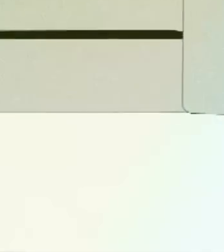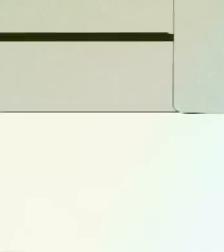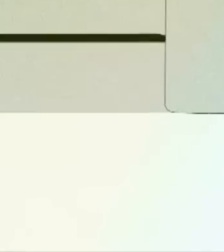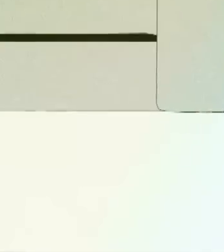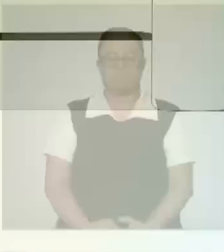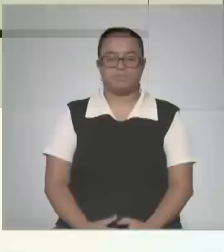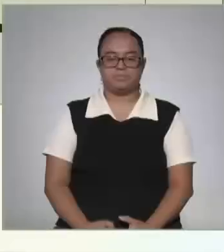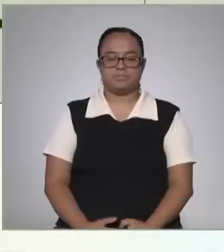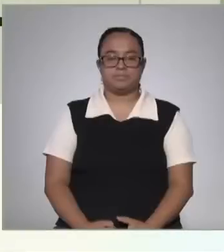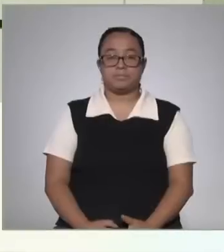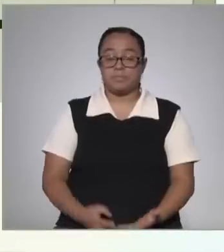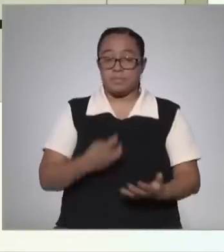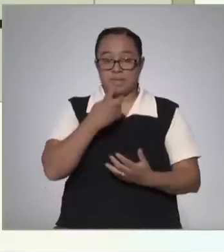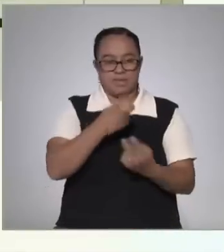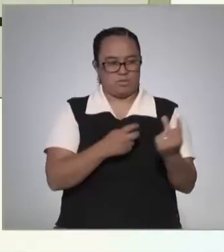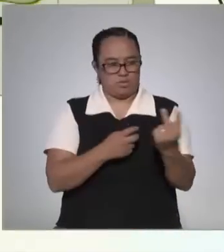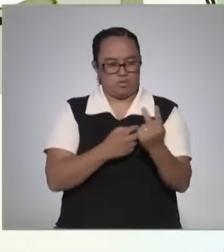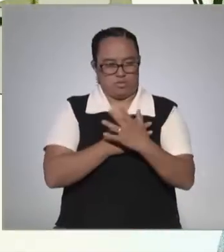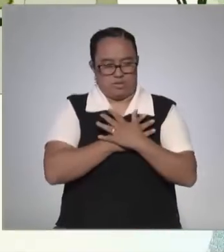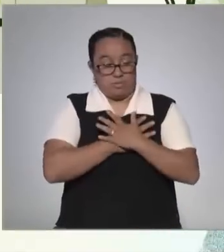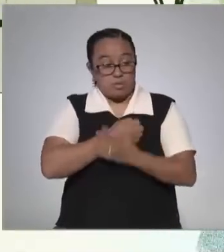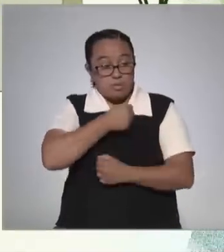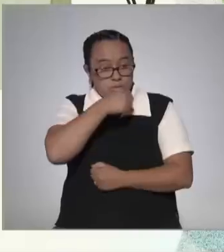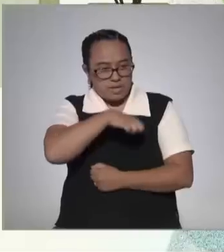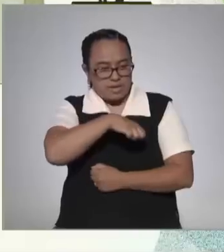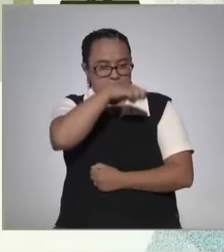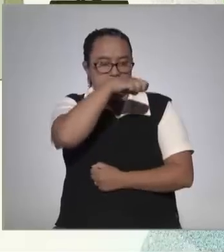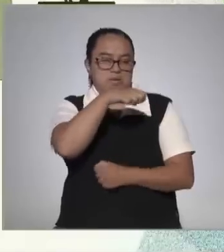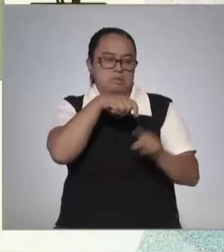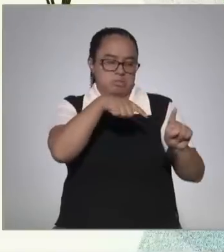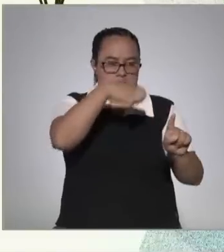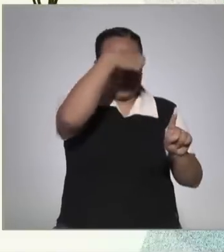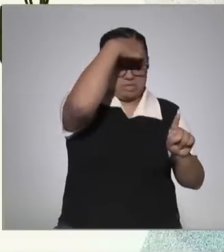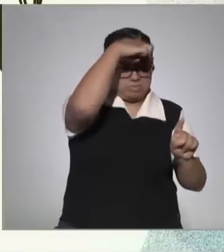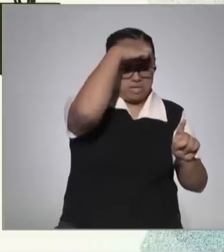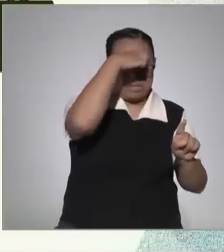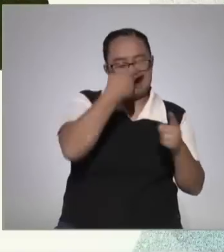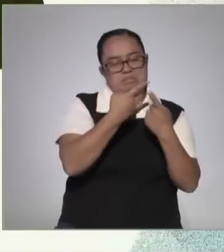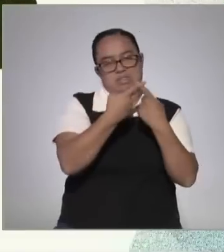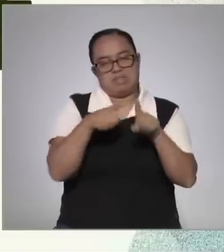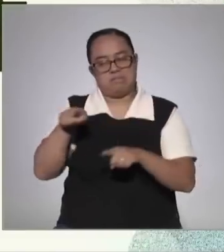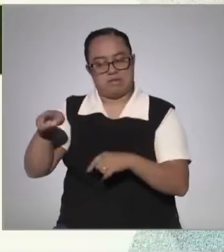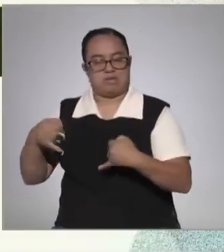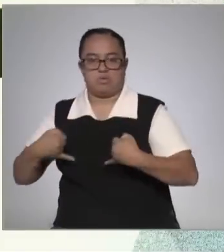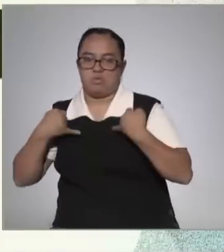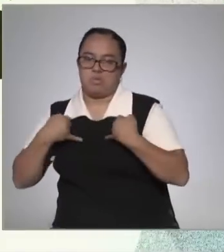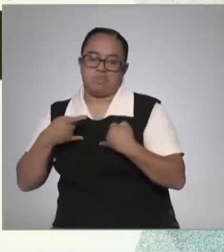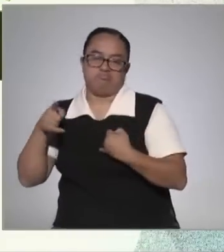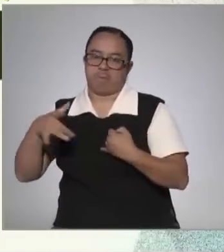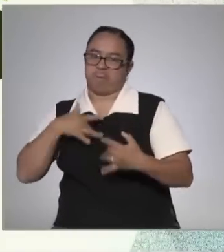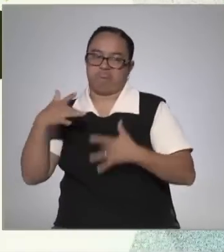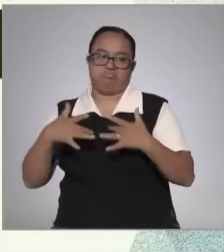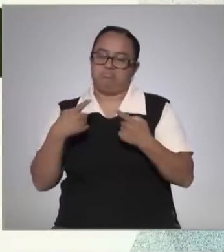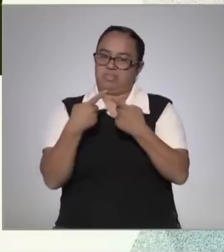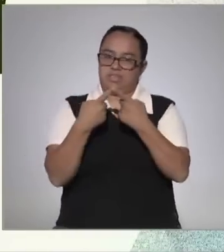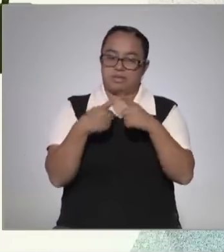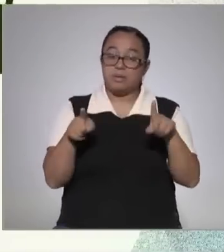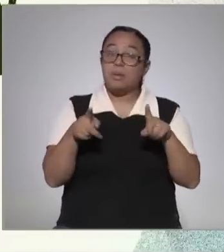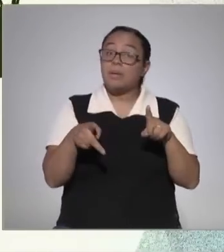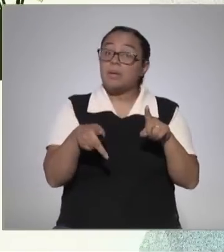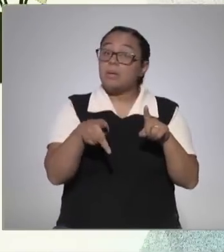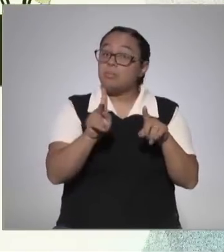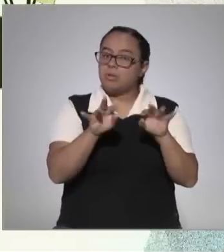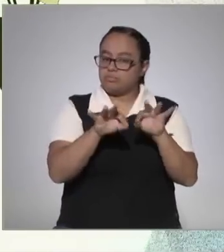Aunque la experiencia del amor en la vejez es distinta a la que experimentamos durante la juventud, es fundamental para